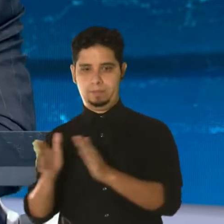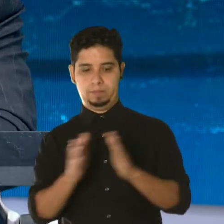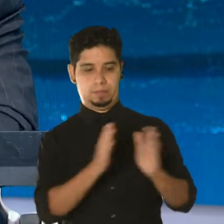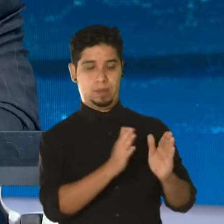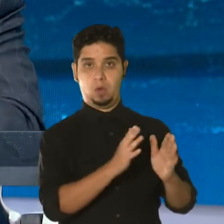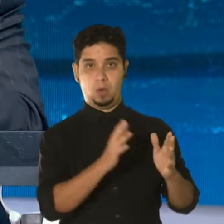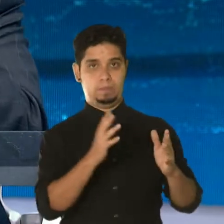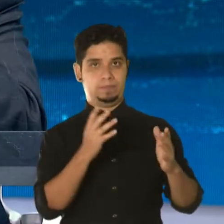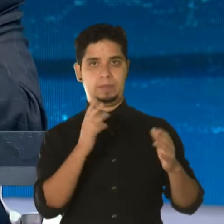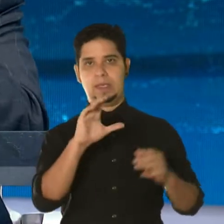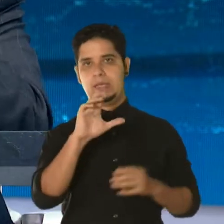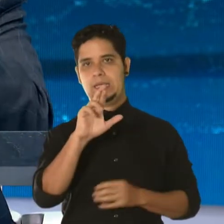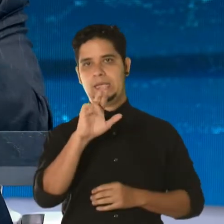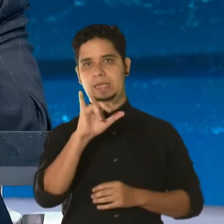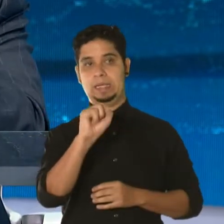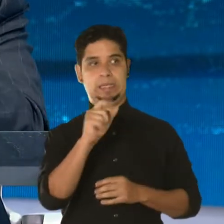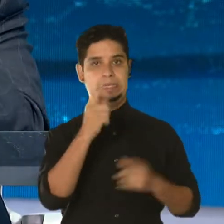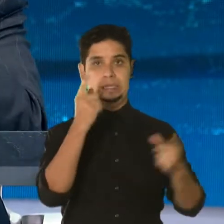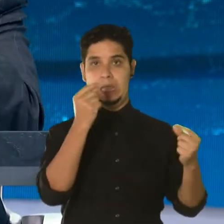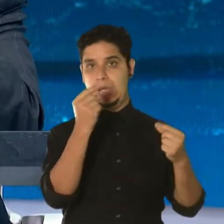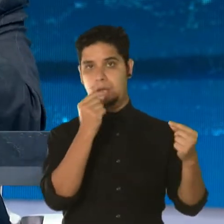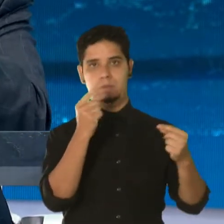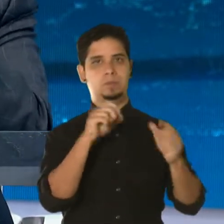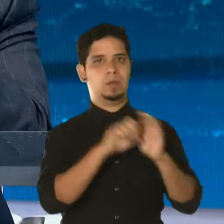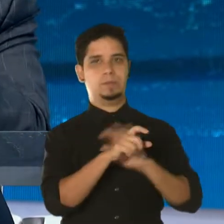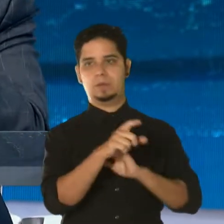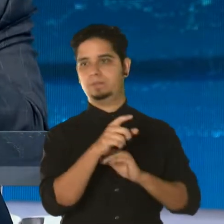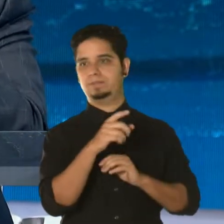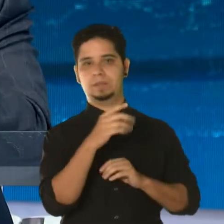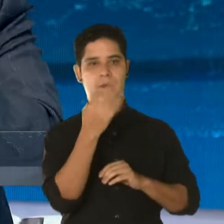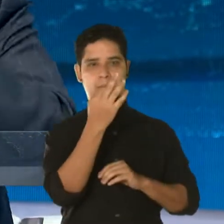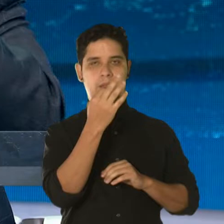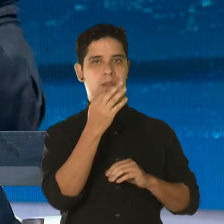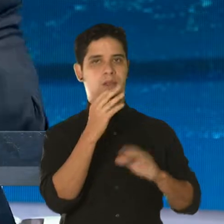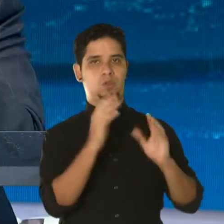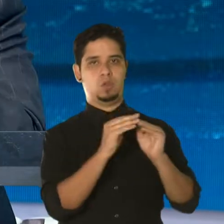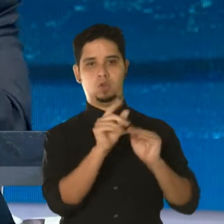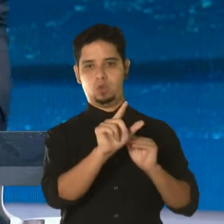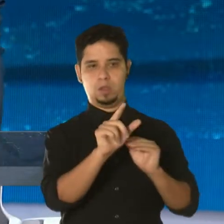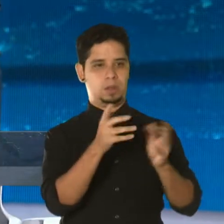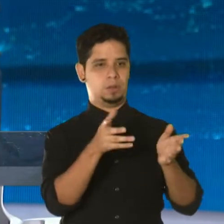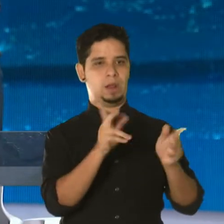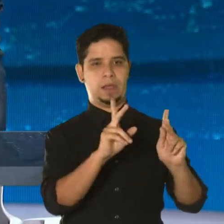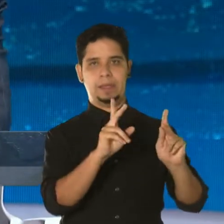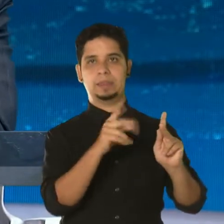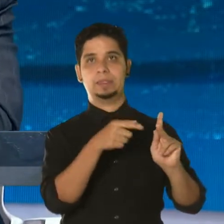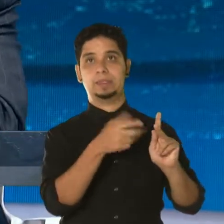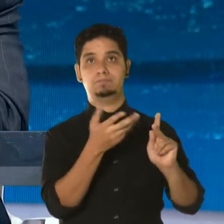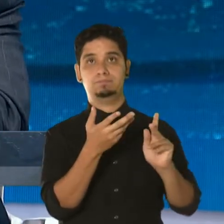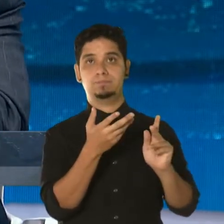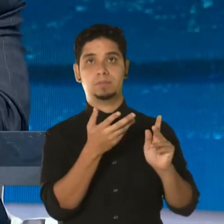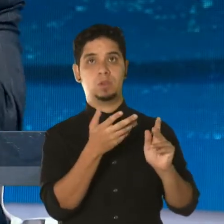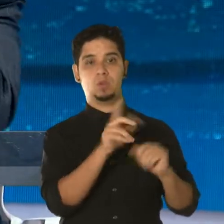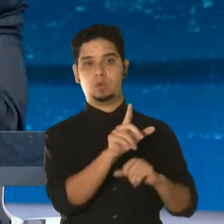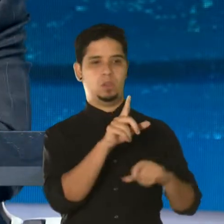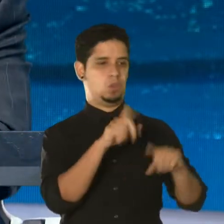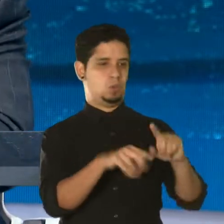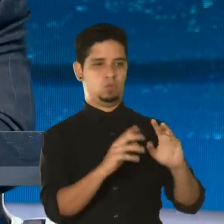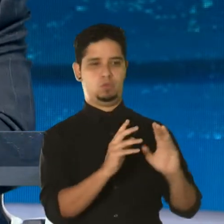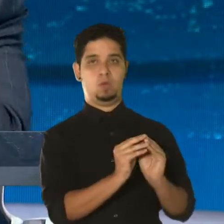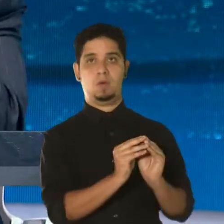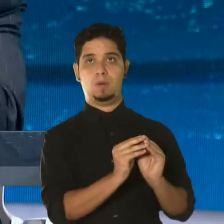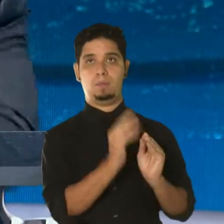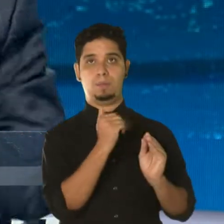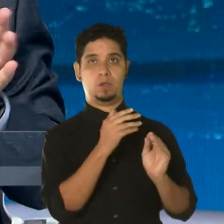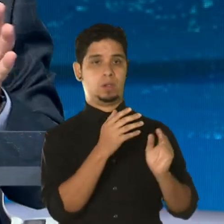crisis. O sea, tú estabas un viernes, ibas a hacer una reunión el lunes, hablaste con tu gente, nos vamos a reunir, y el lunes no hubo reunión